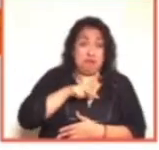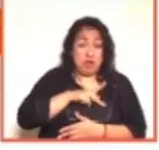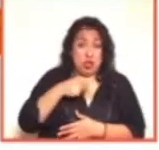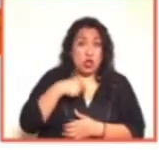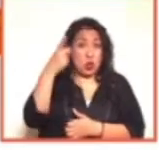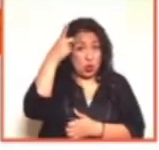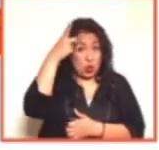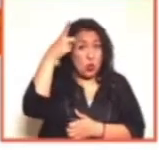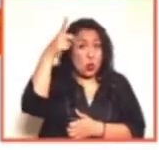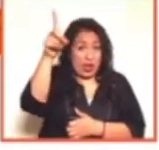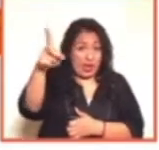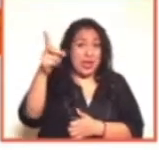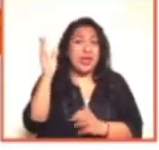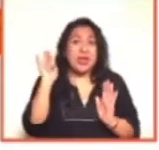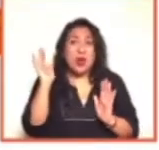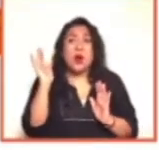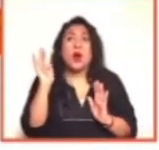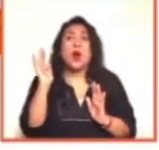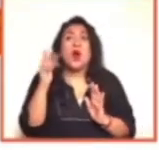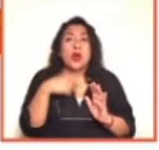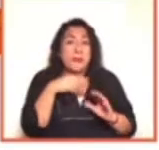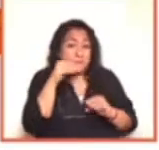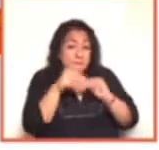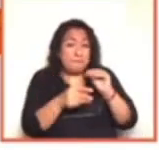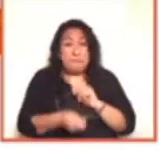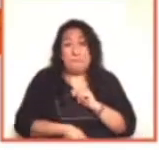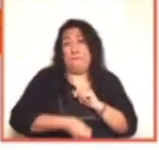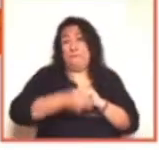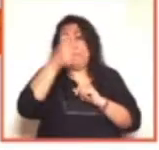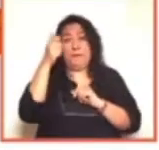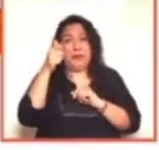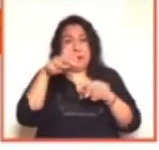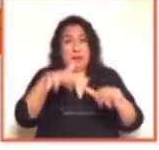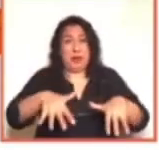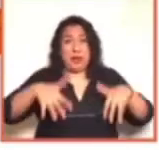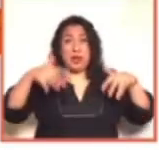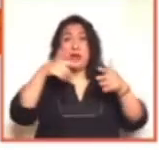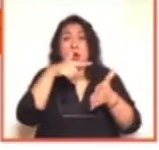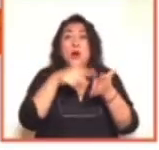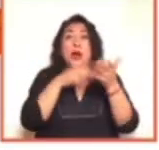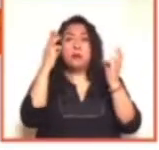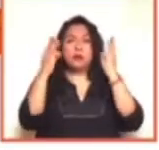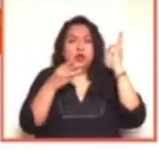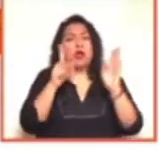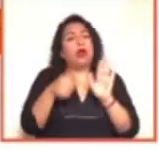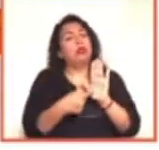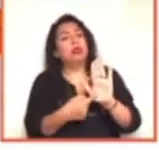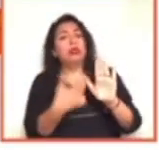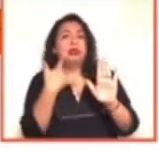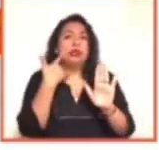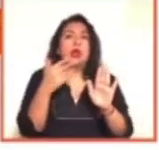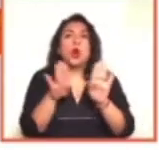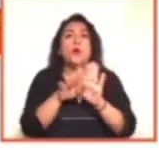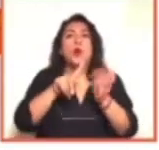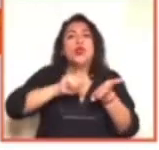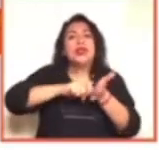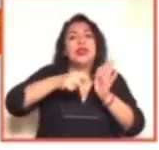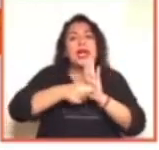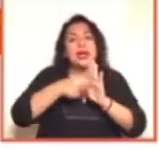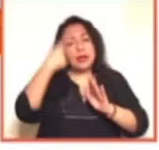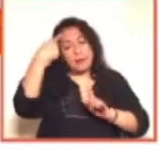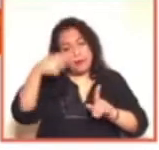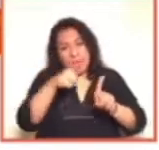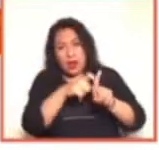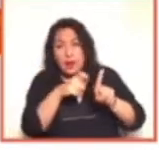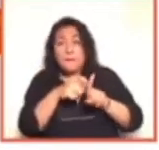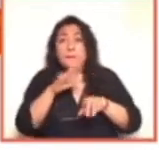y entonces fue como creé el primer espectáculo. En el museo hacía una exhibición de técnicas de animación, porque los títeres